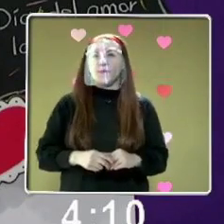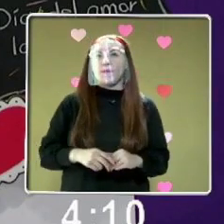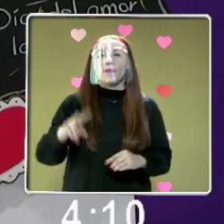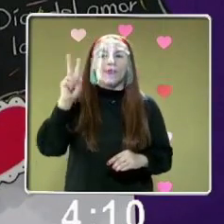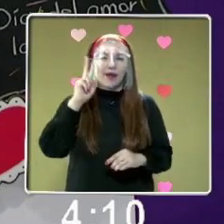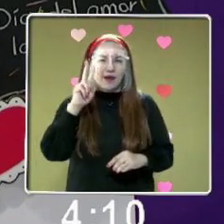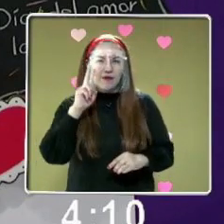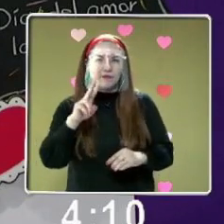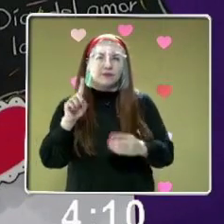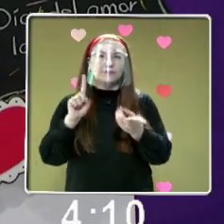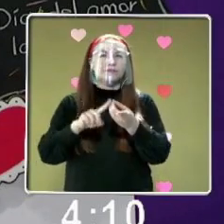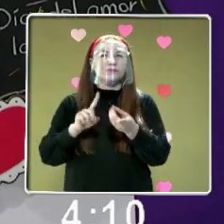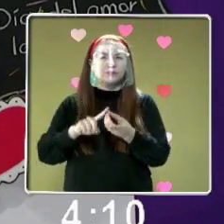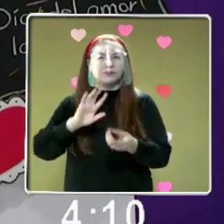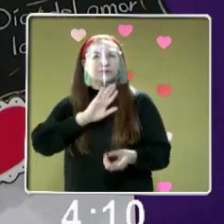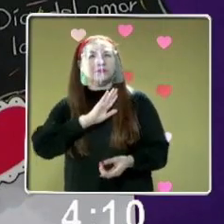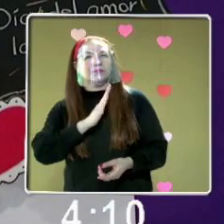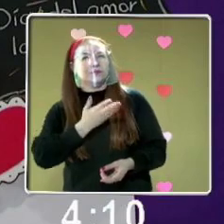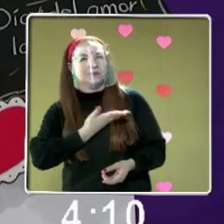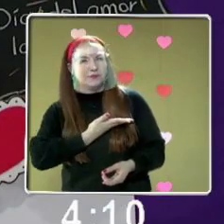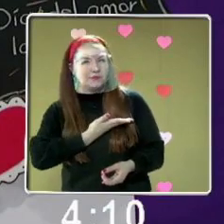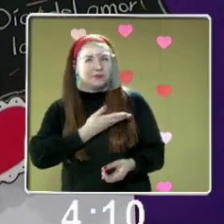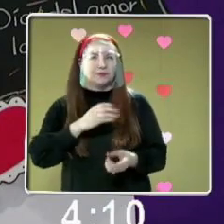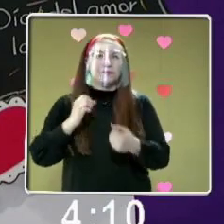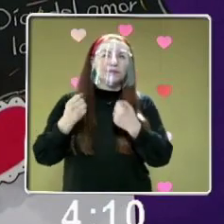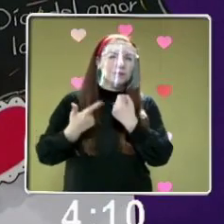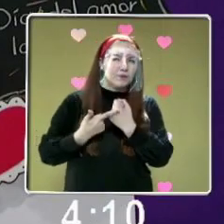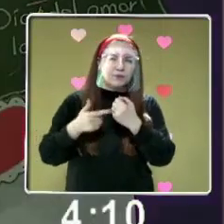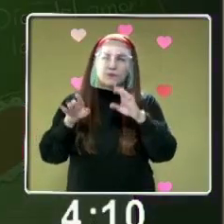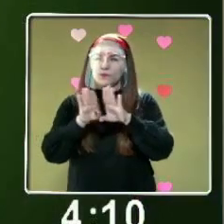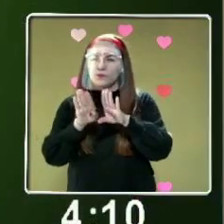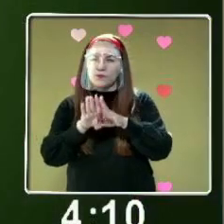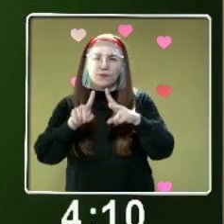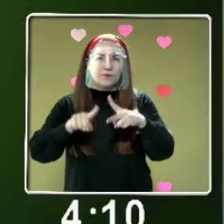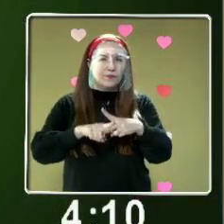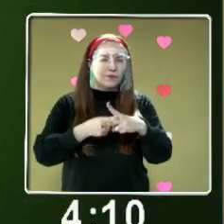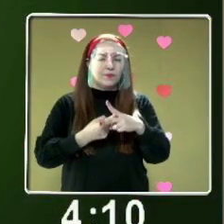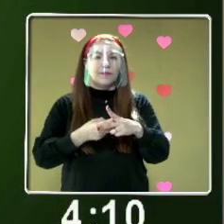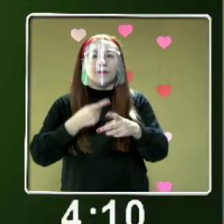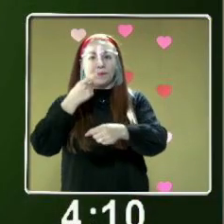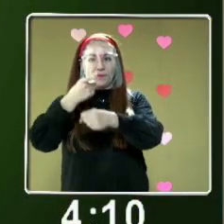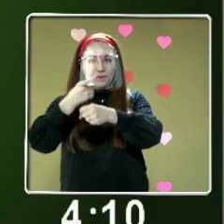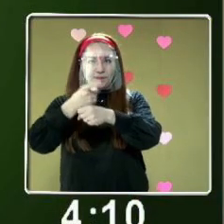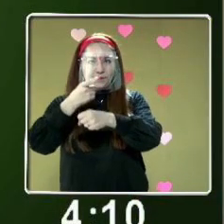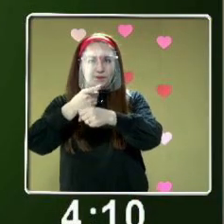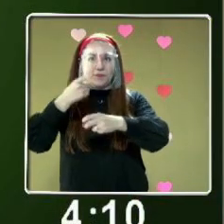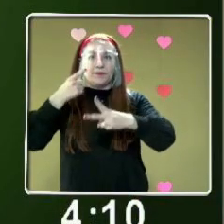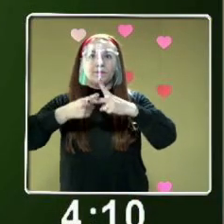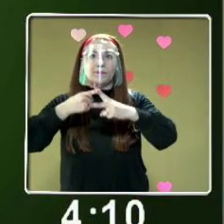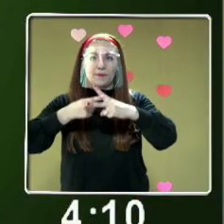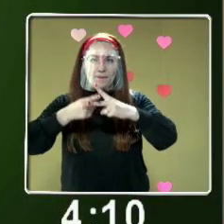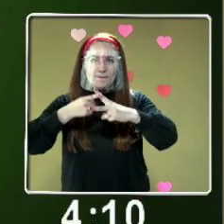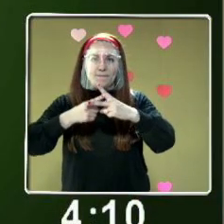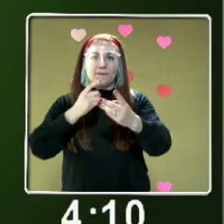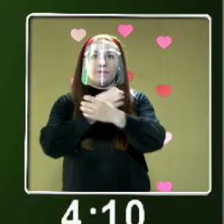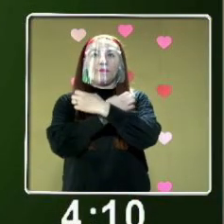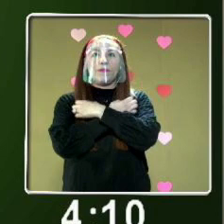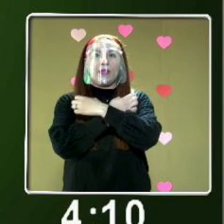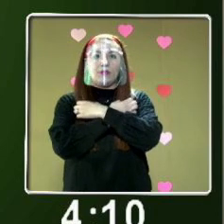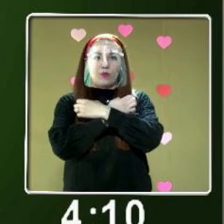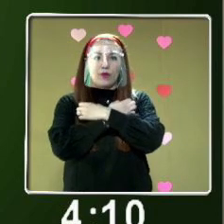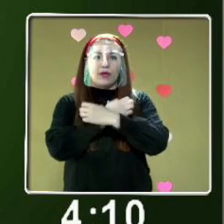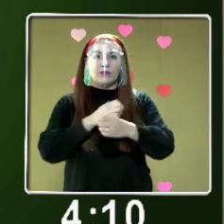espérenme, ¿dónde está español? ¿O qué es lo que pasó? Bueno, el día de hoy tenemos la clase de matemáticas, de educación socioemocional, de ciencias y